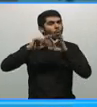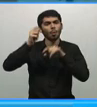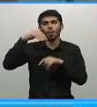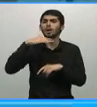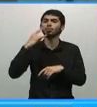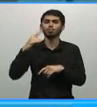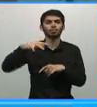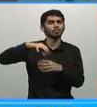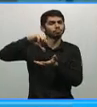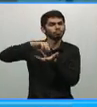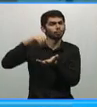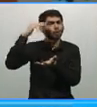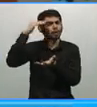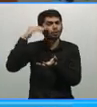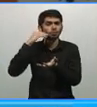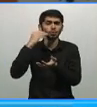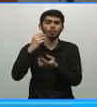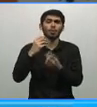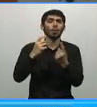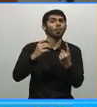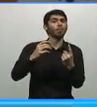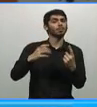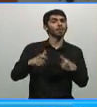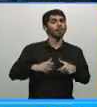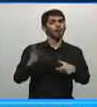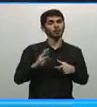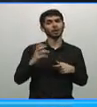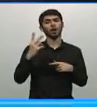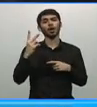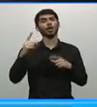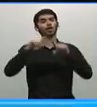Una medalla de bronce y dos diplomas fueron los logros obtenidos por los deportistas.